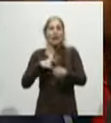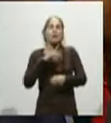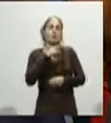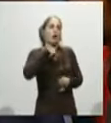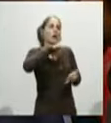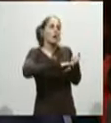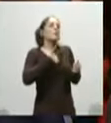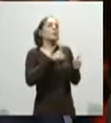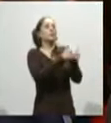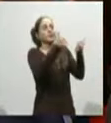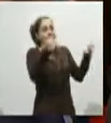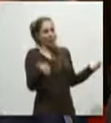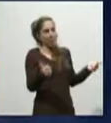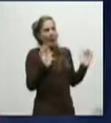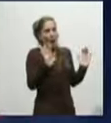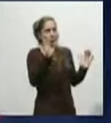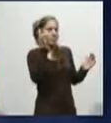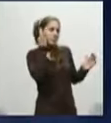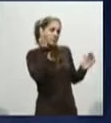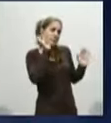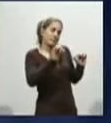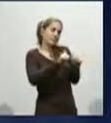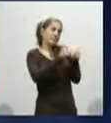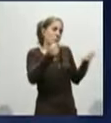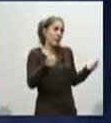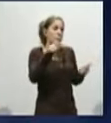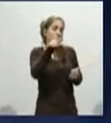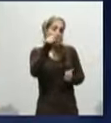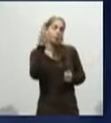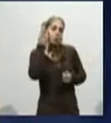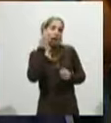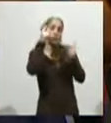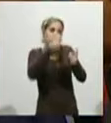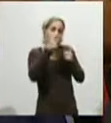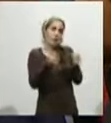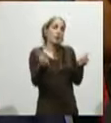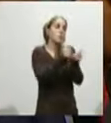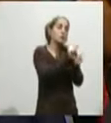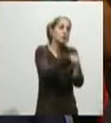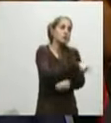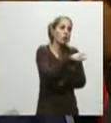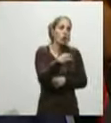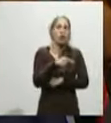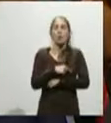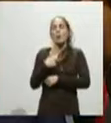bueno, separado de Jonita. Sí, pero Jonita, tú sabes que lo estoy intentando, a ver si lo consigue volver. Por cierto, Kiko, después te presto mi coche, yo